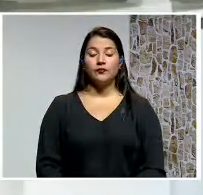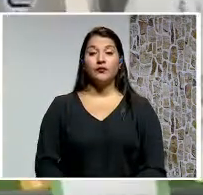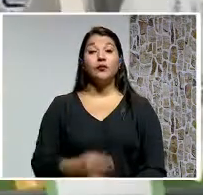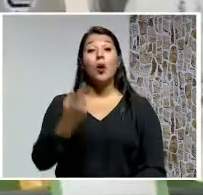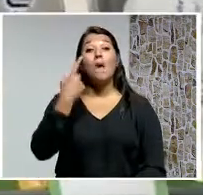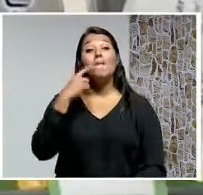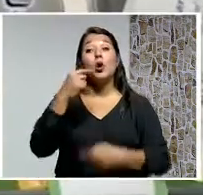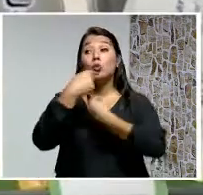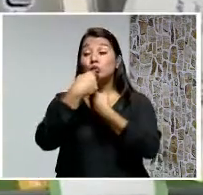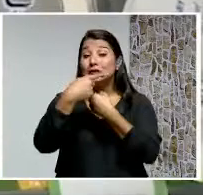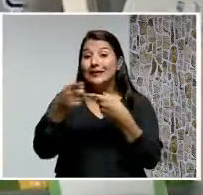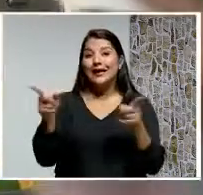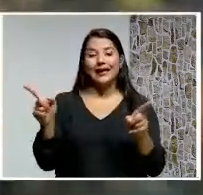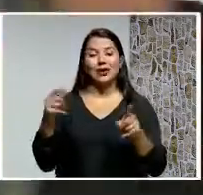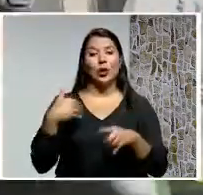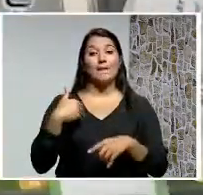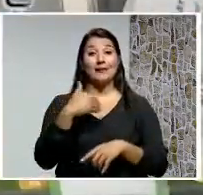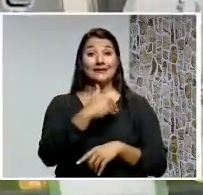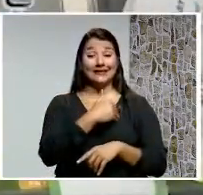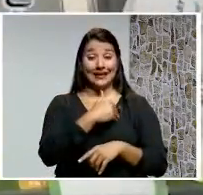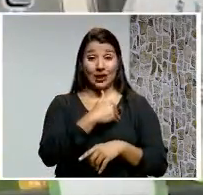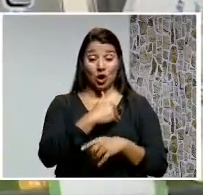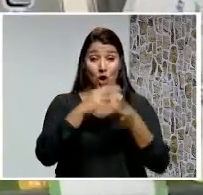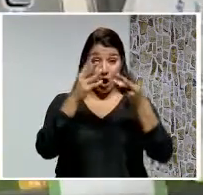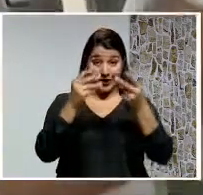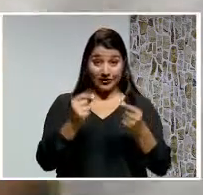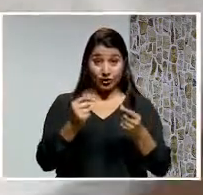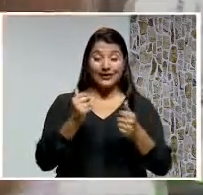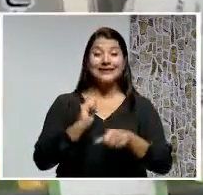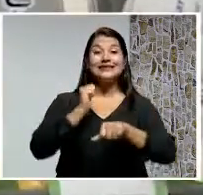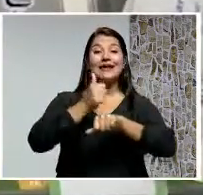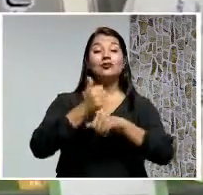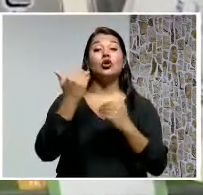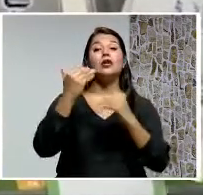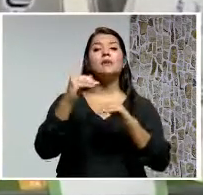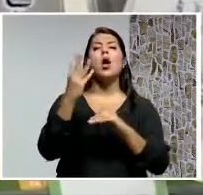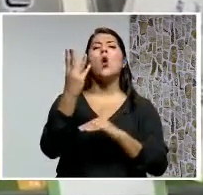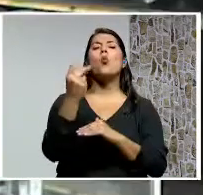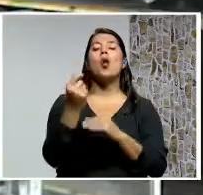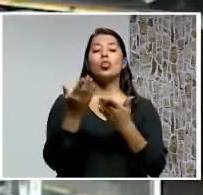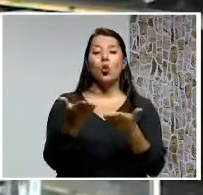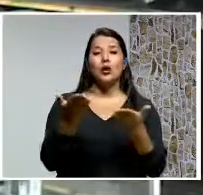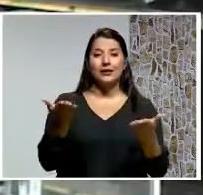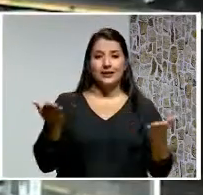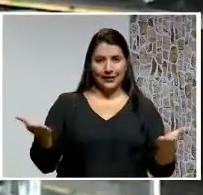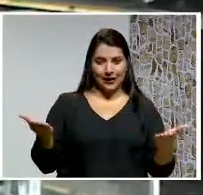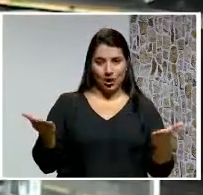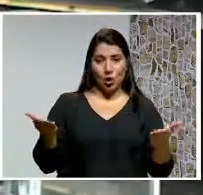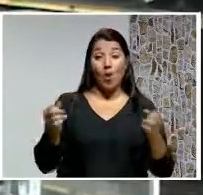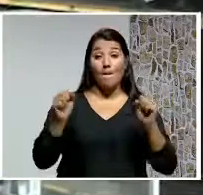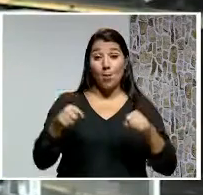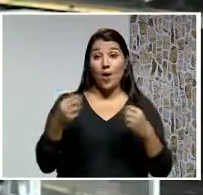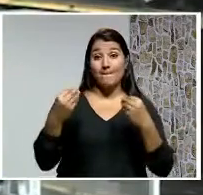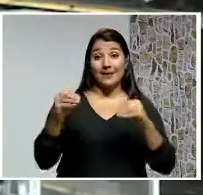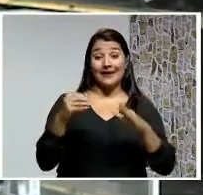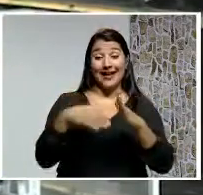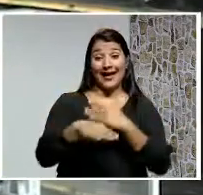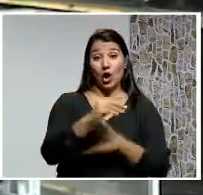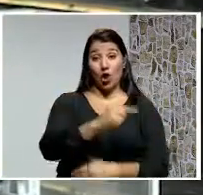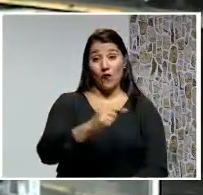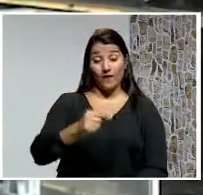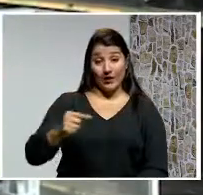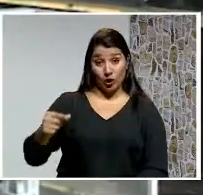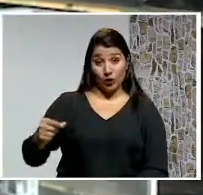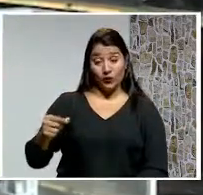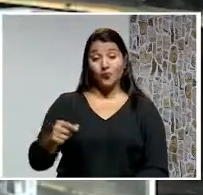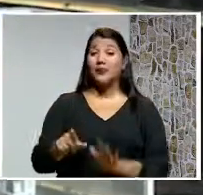Mediante un decreto ejecutivo, el Ministerio de Hacienda puso límite a la cantidad de artículos y accesorios que se pueden vender en el Depósito Libre de Golfito.